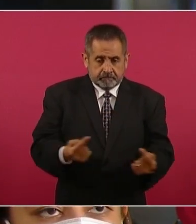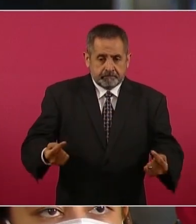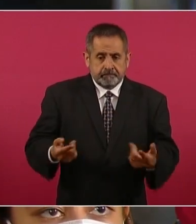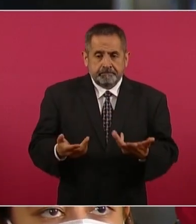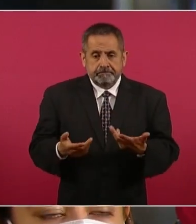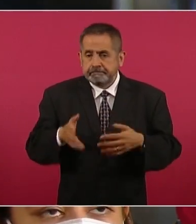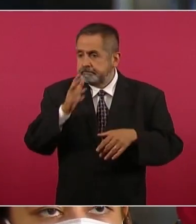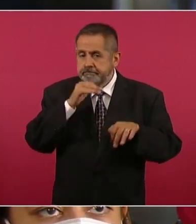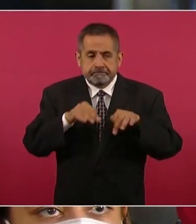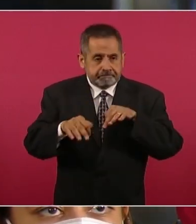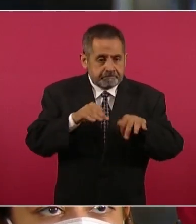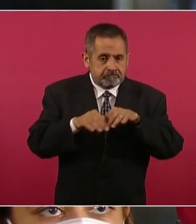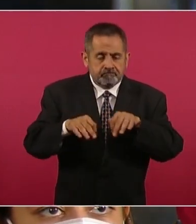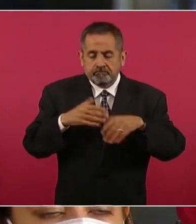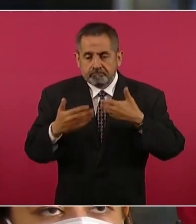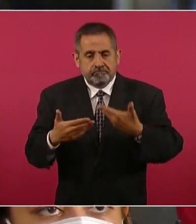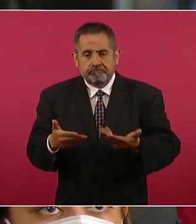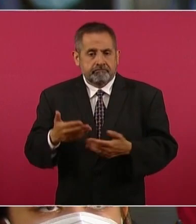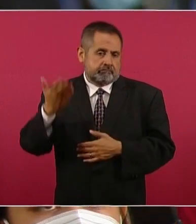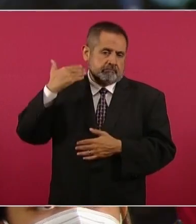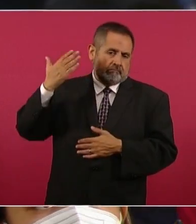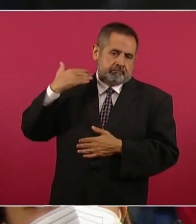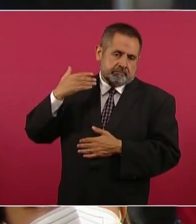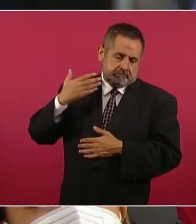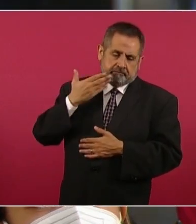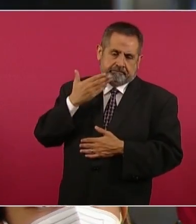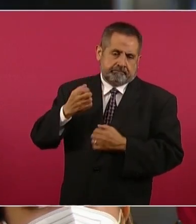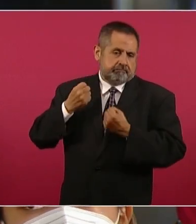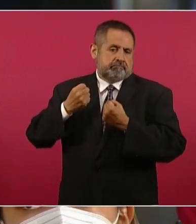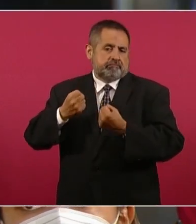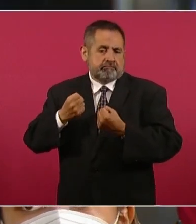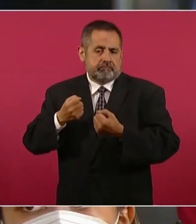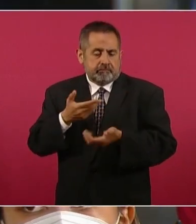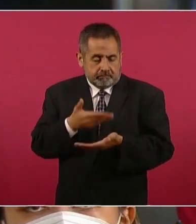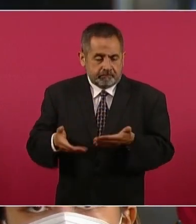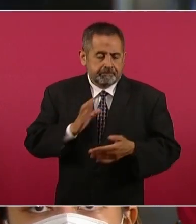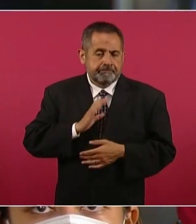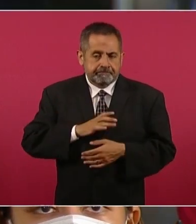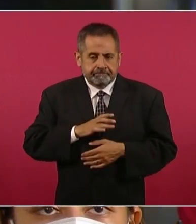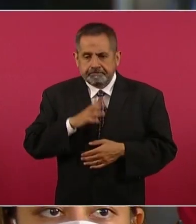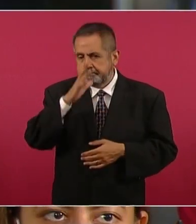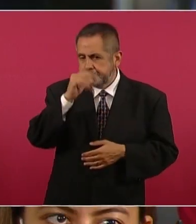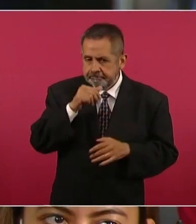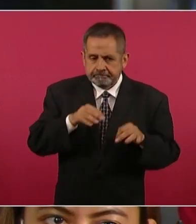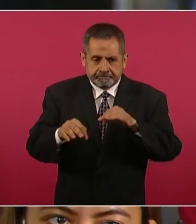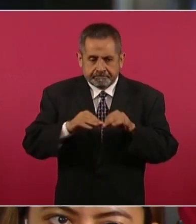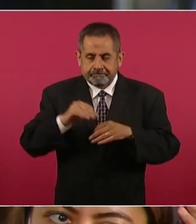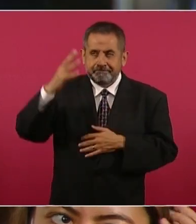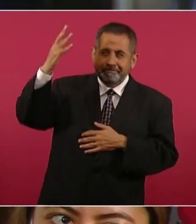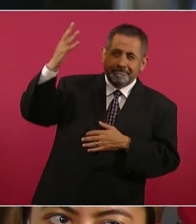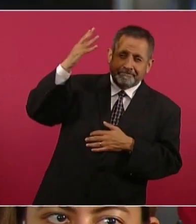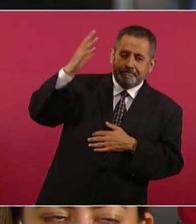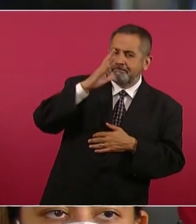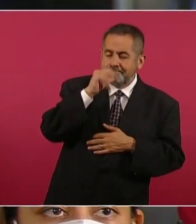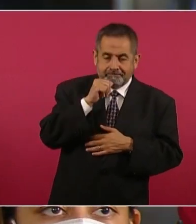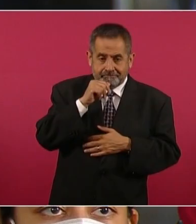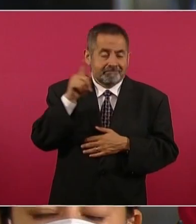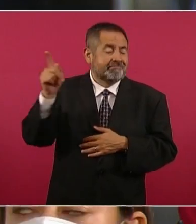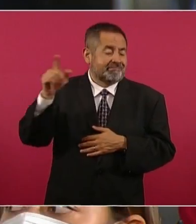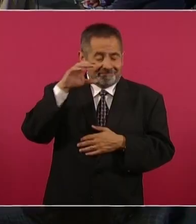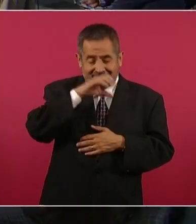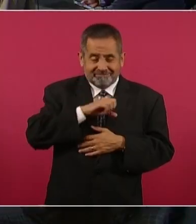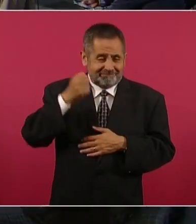pueden trabajar de manera normal como lo hacían antes, porque no pueden hacer fuerza, porque tienen que cuidarse del calor, y vaya que hace calor allá en